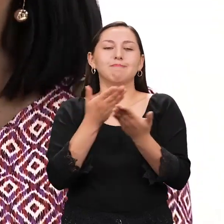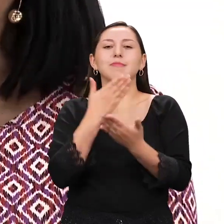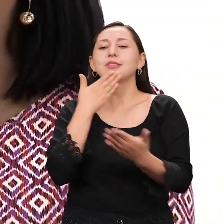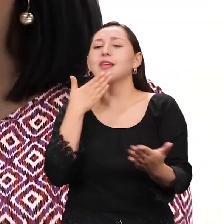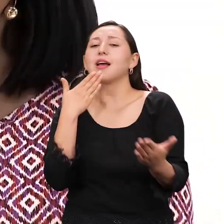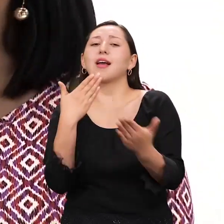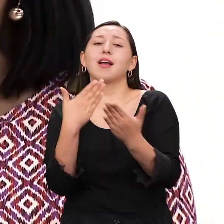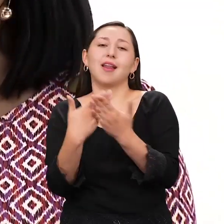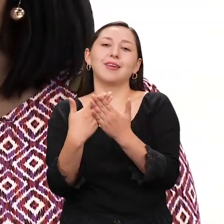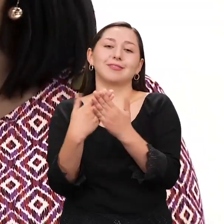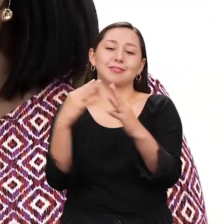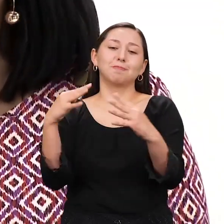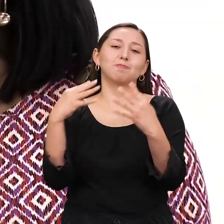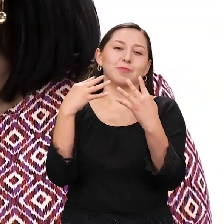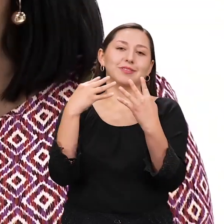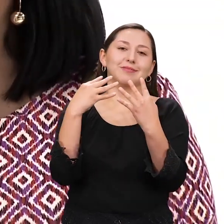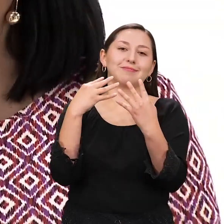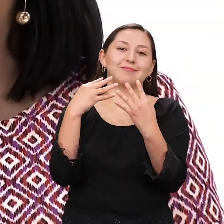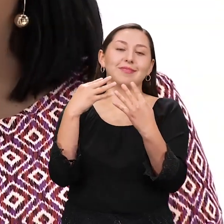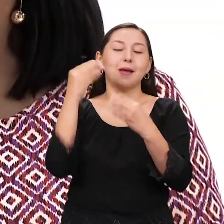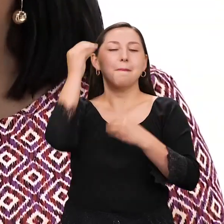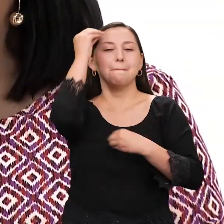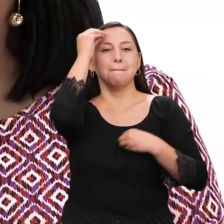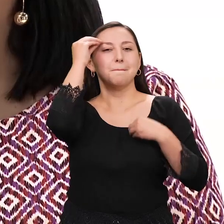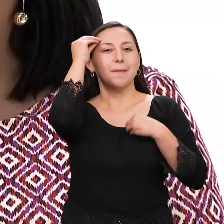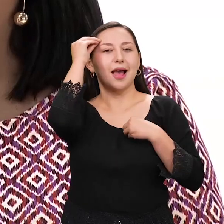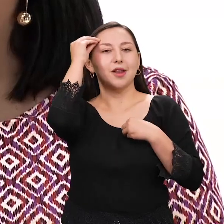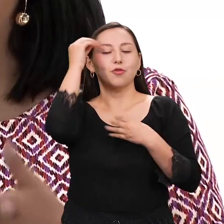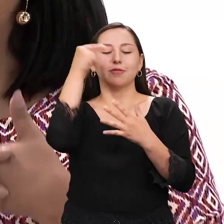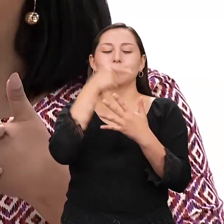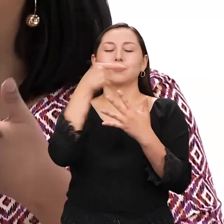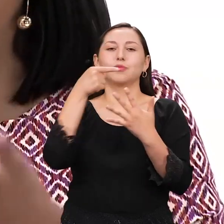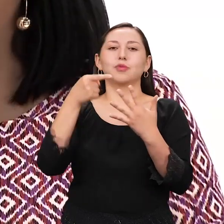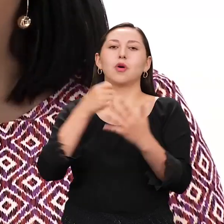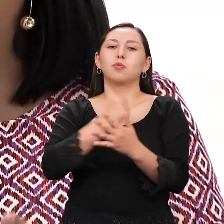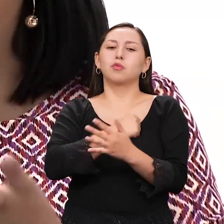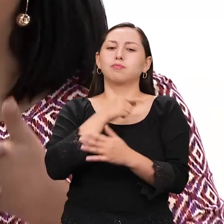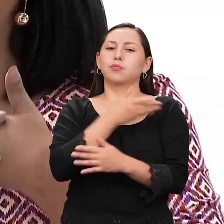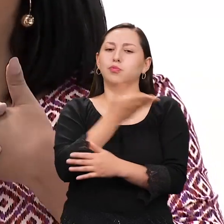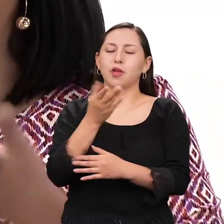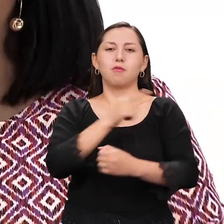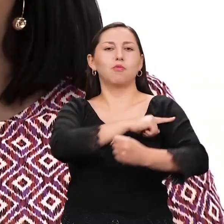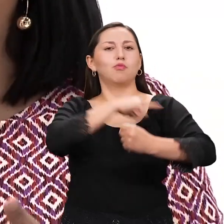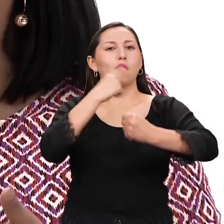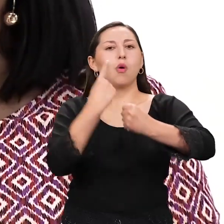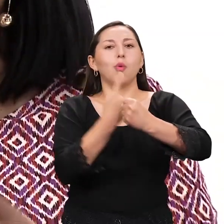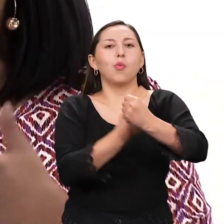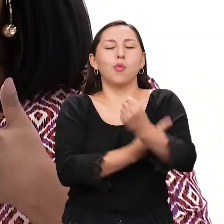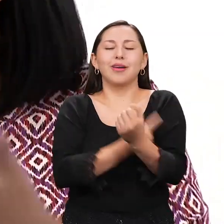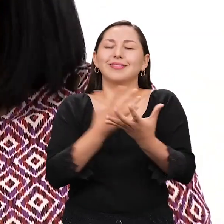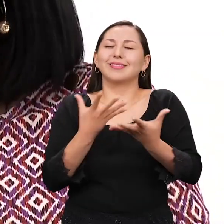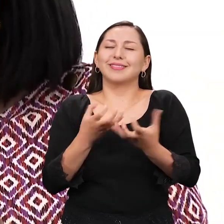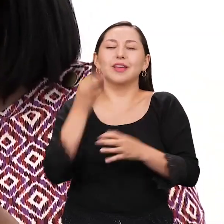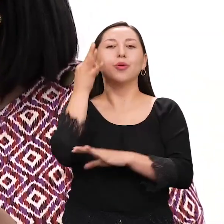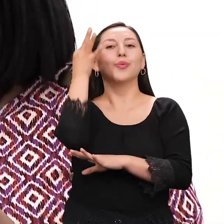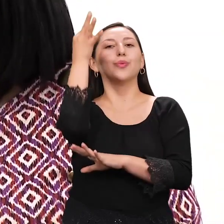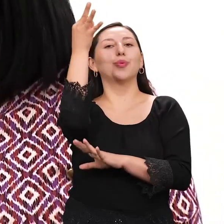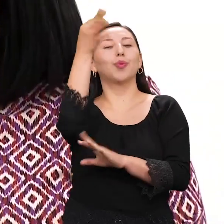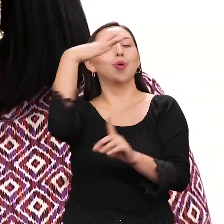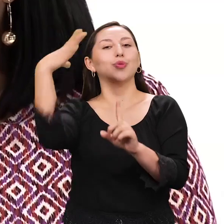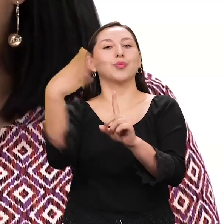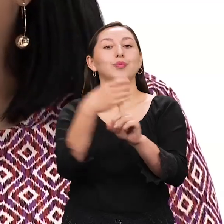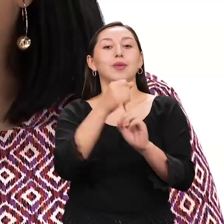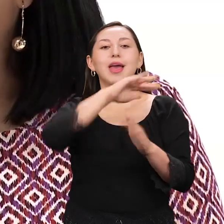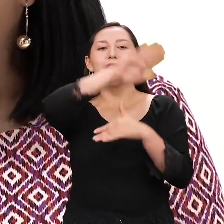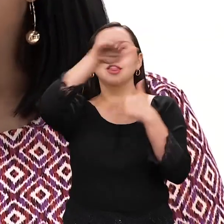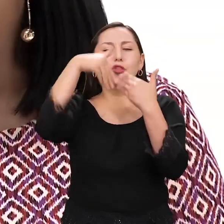y agradezco mucho cómo me ven mis estudiantes, también son estudiantes fuertes, empoderadas, que quieren hacer un montón de cosas,